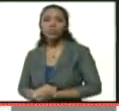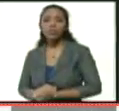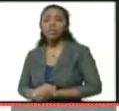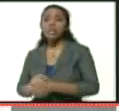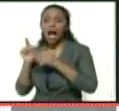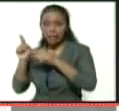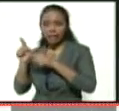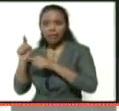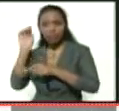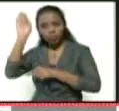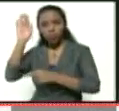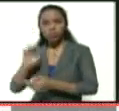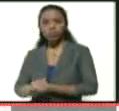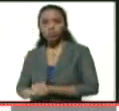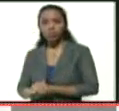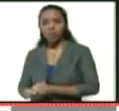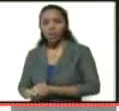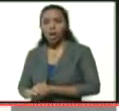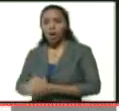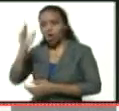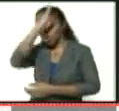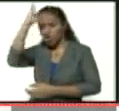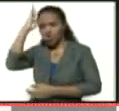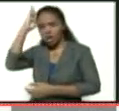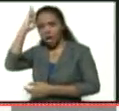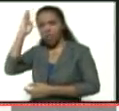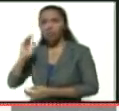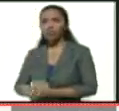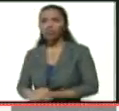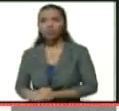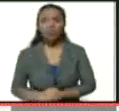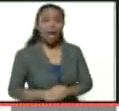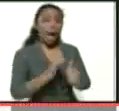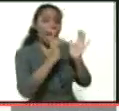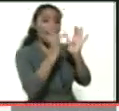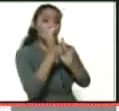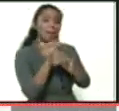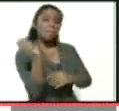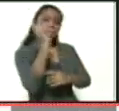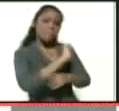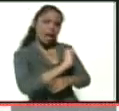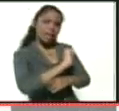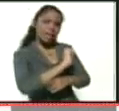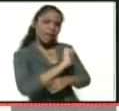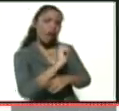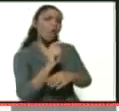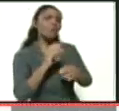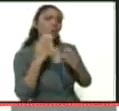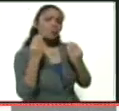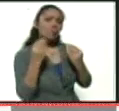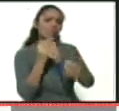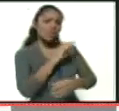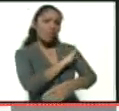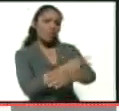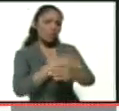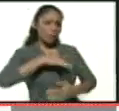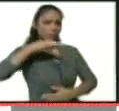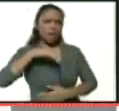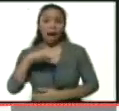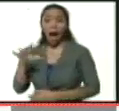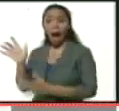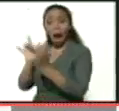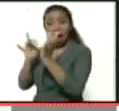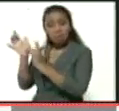así será. Don Diosdado Cabello Rondón. Además, abril es un mes de mucha fuerza espiritual para nosotros, presidente. Abril.